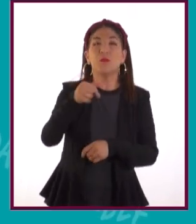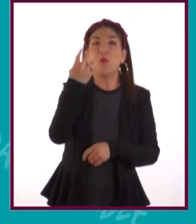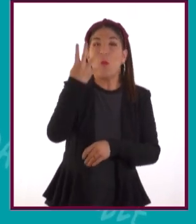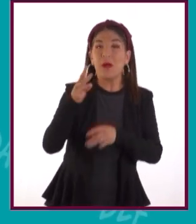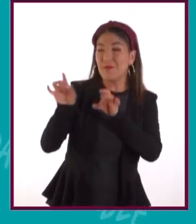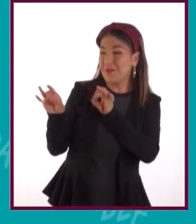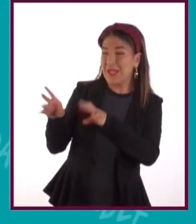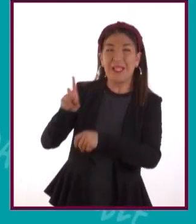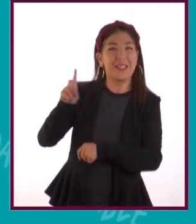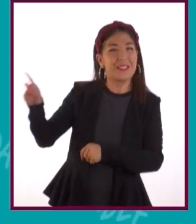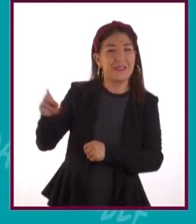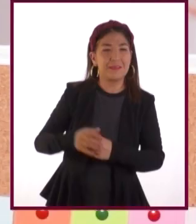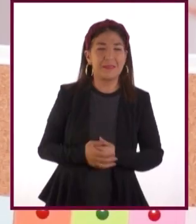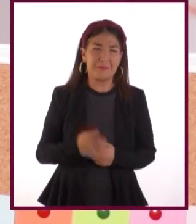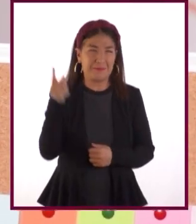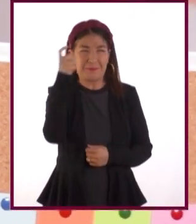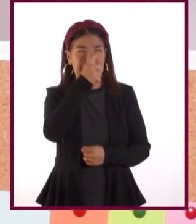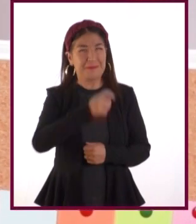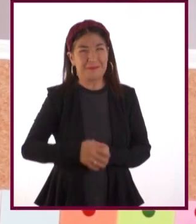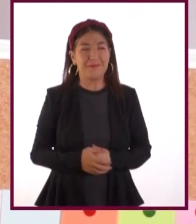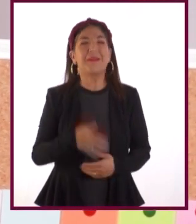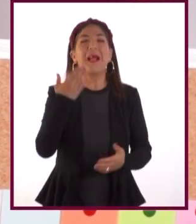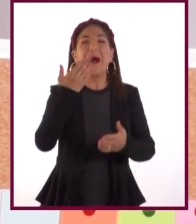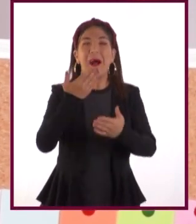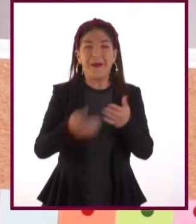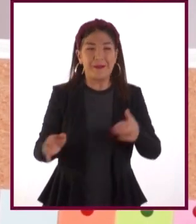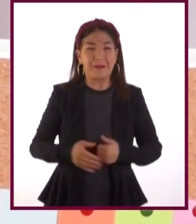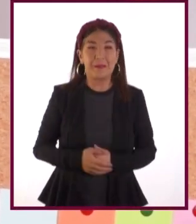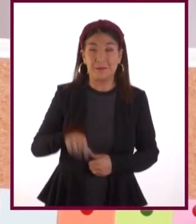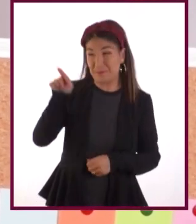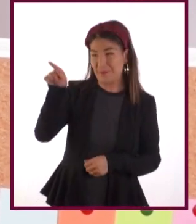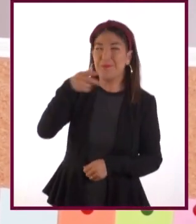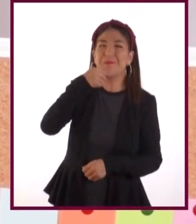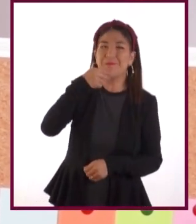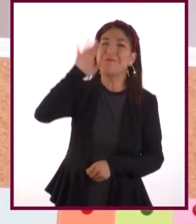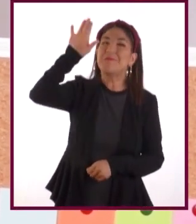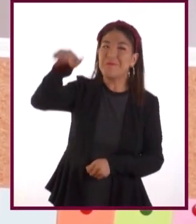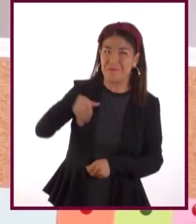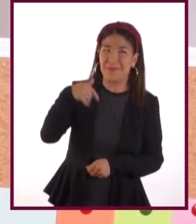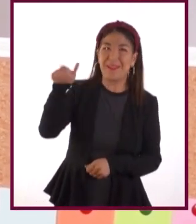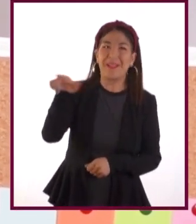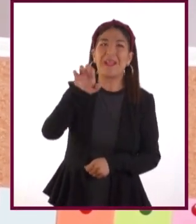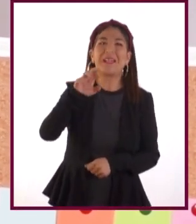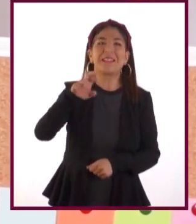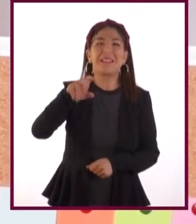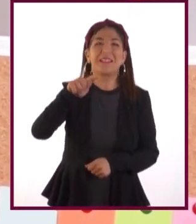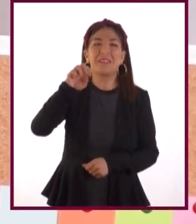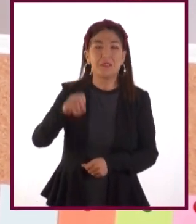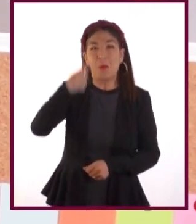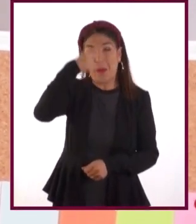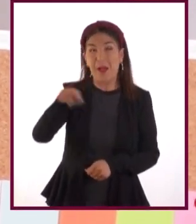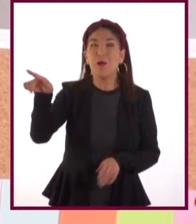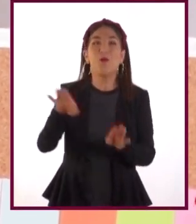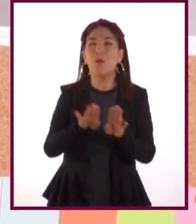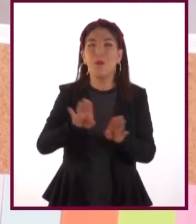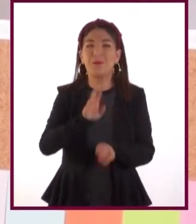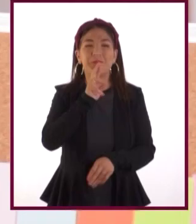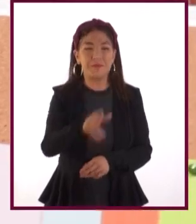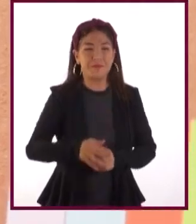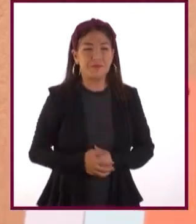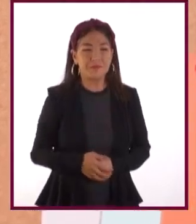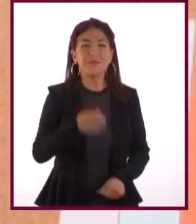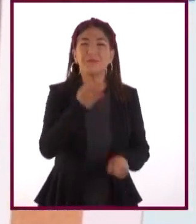abajo y 4 flechas a la derecha. No estuvo tan difícil, ¿no? Ahora lo siguiente será volver a llamar a Ernesto para ver cómo resuelve